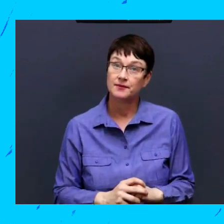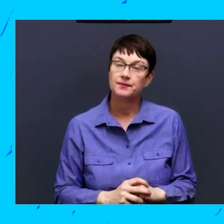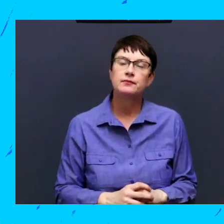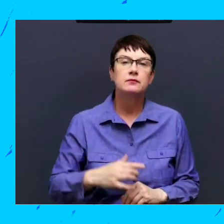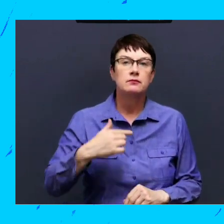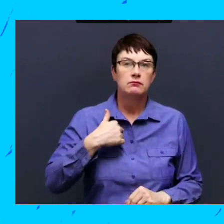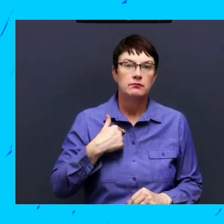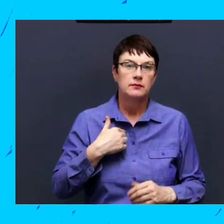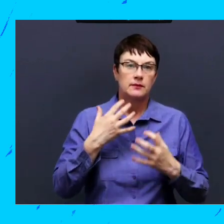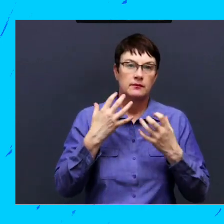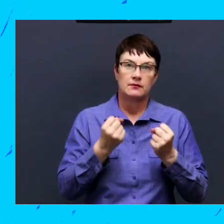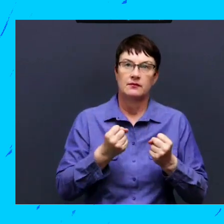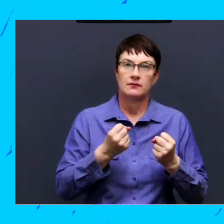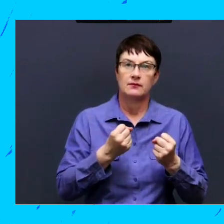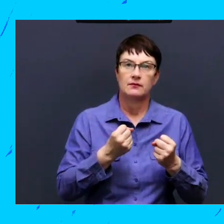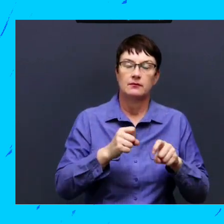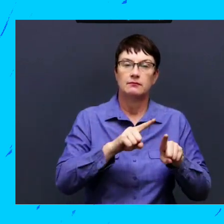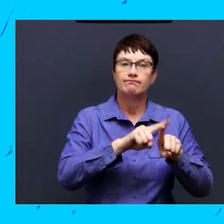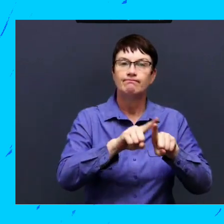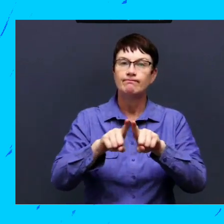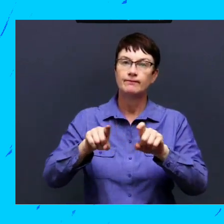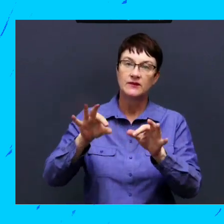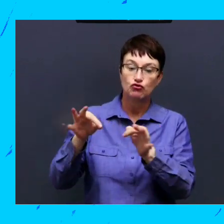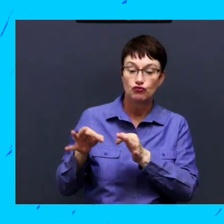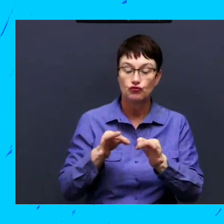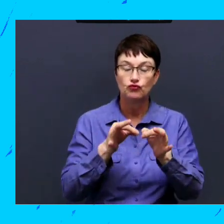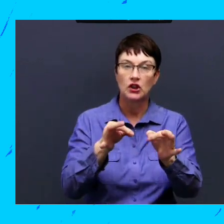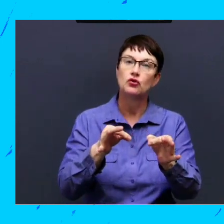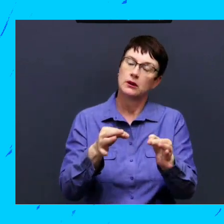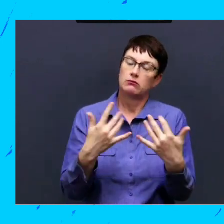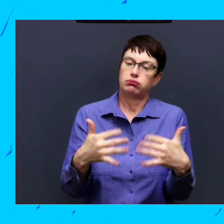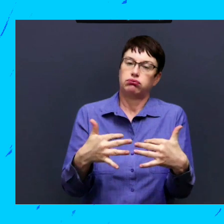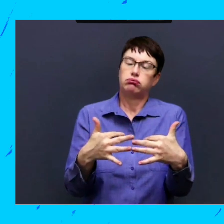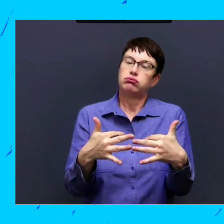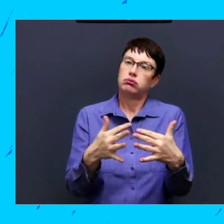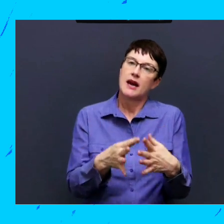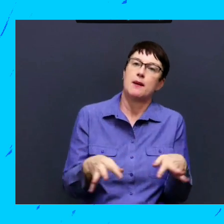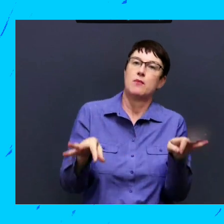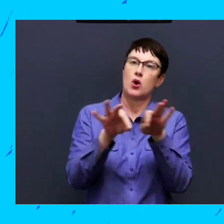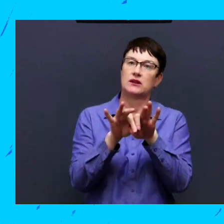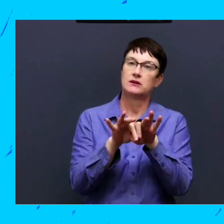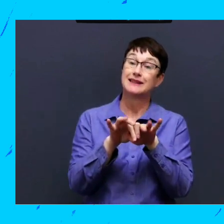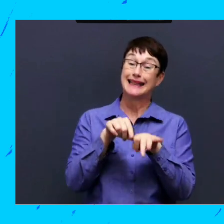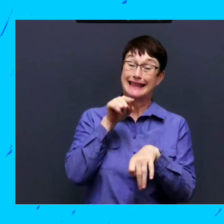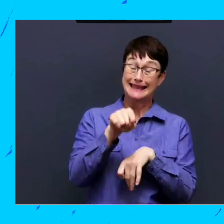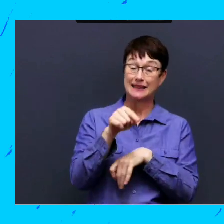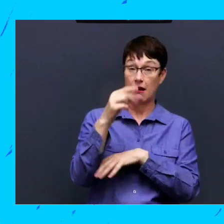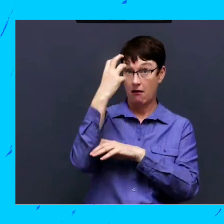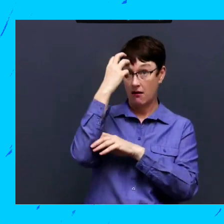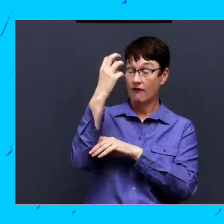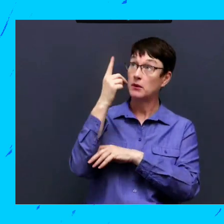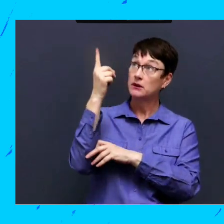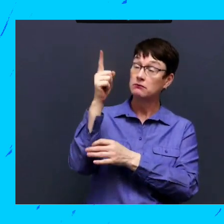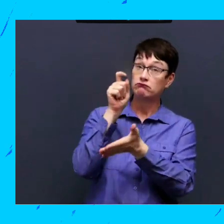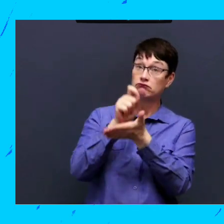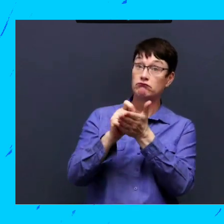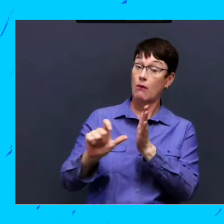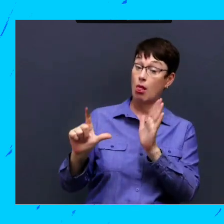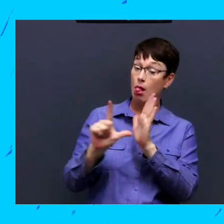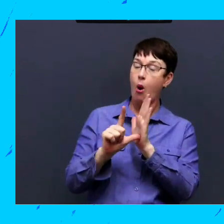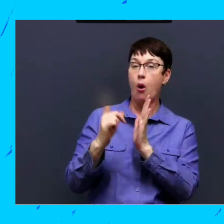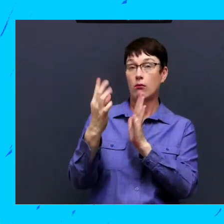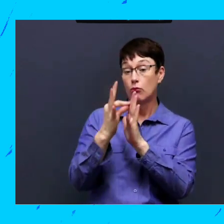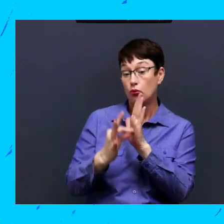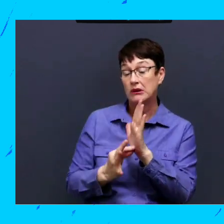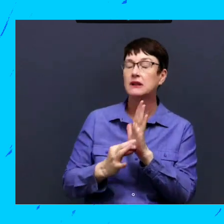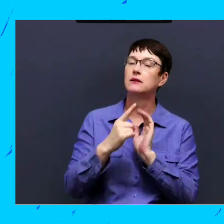clave y estrategias y, aún más importante, apoya a los tomadores de decisión para proyectar medidas efectivas